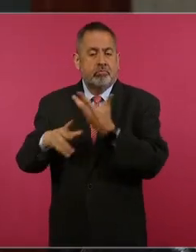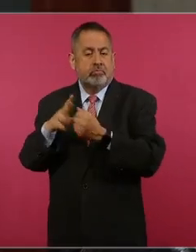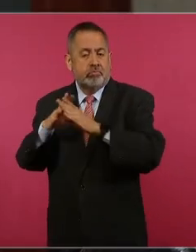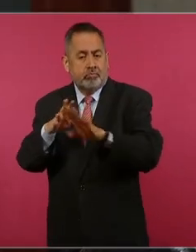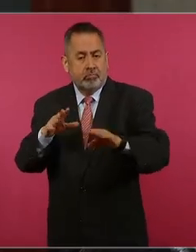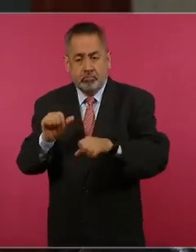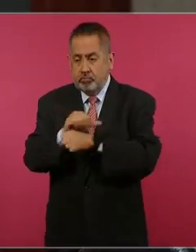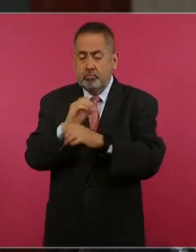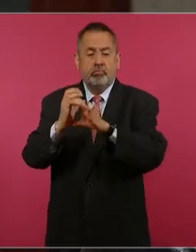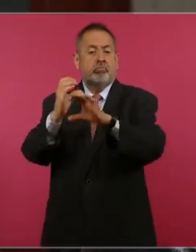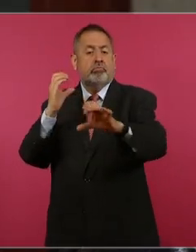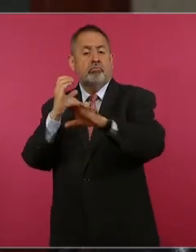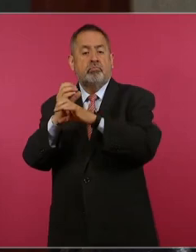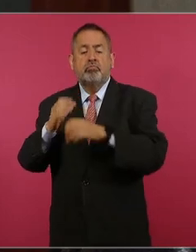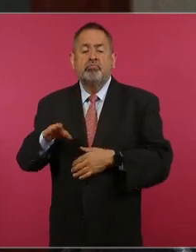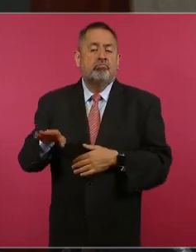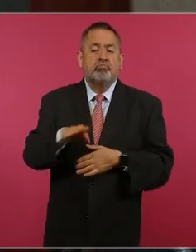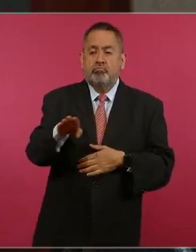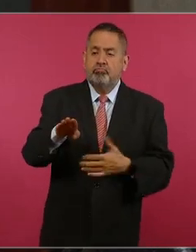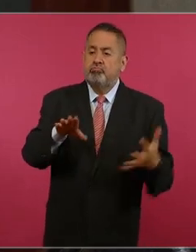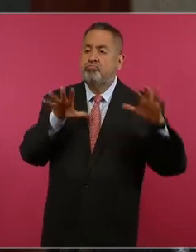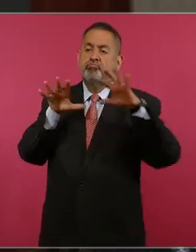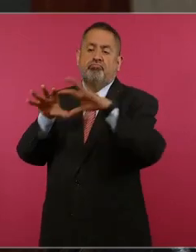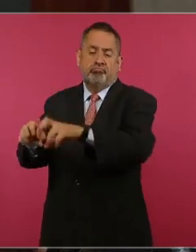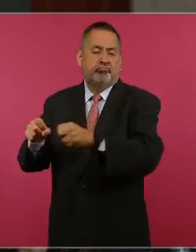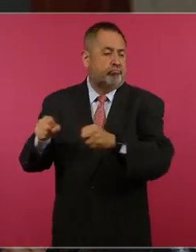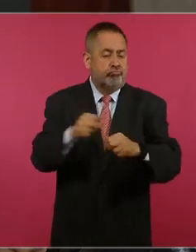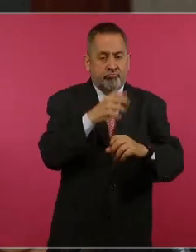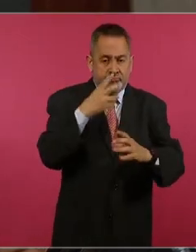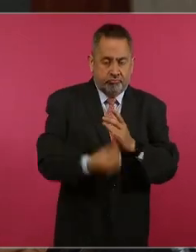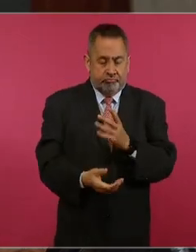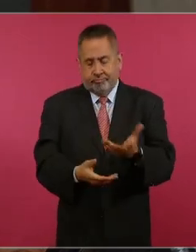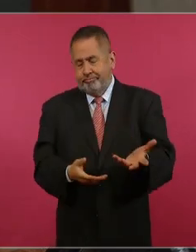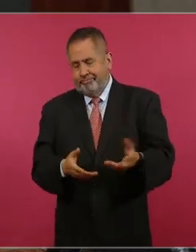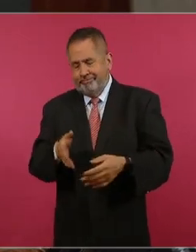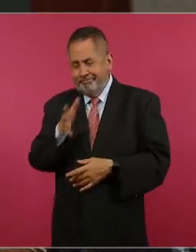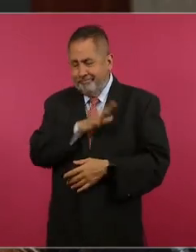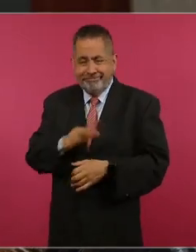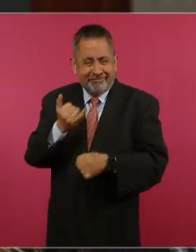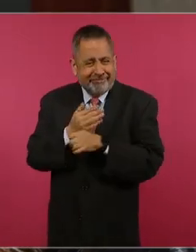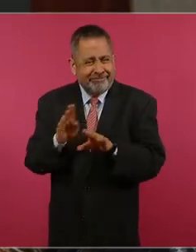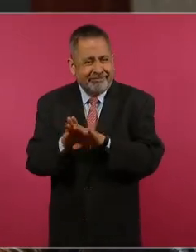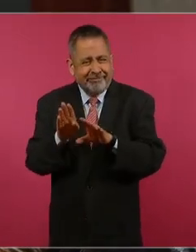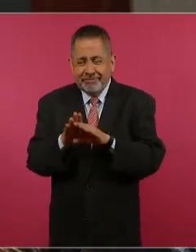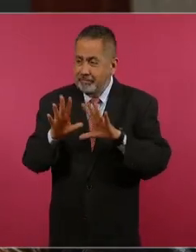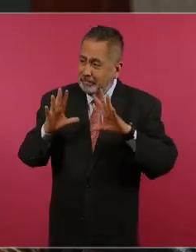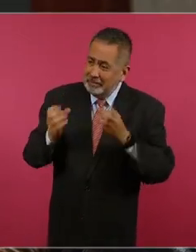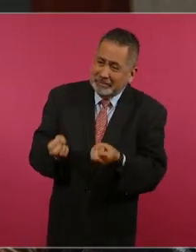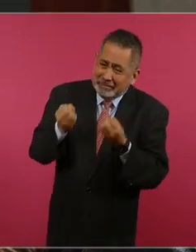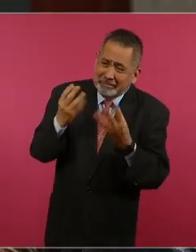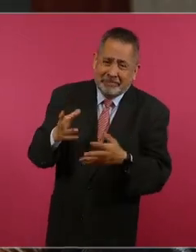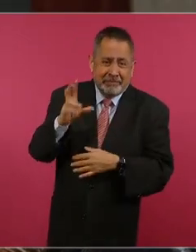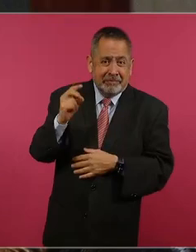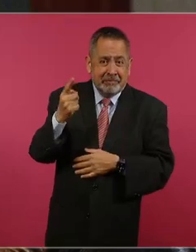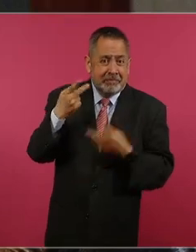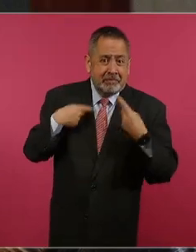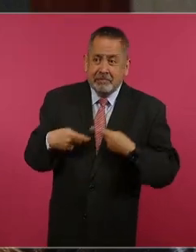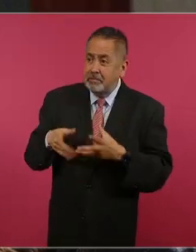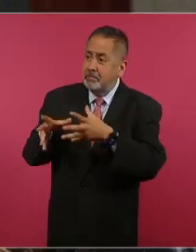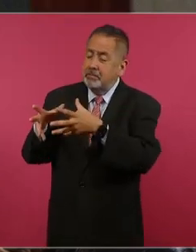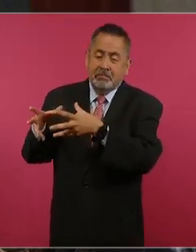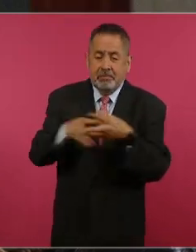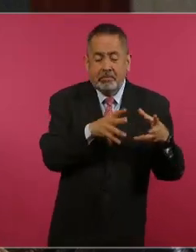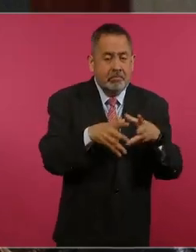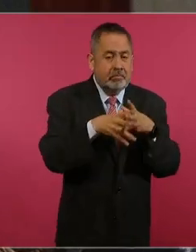bordo de un autobús, increíble que puedan desaparecer a esa cantidad de migrantes, de